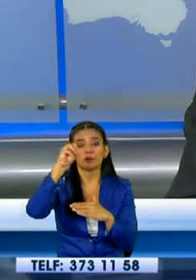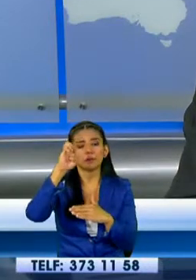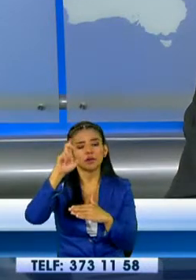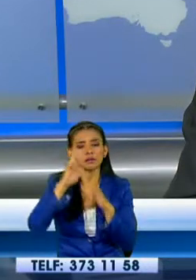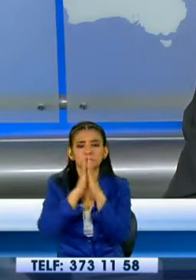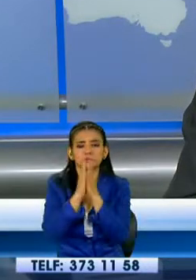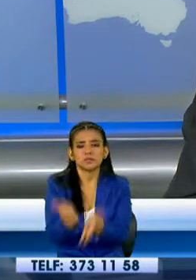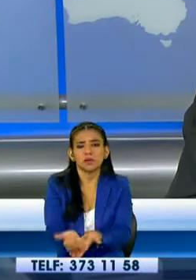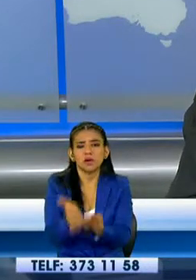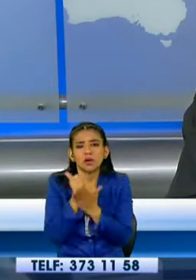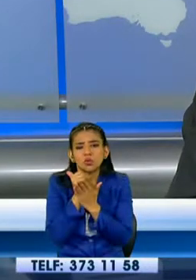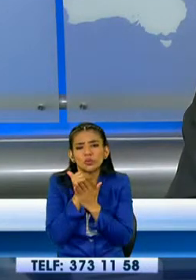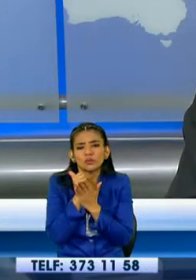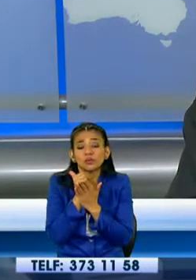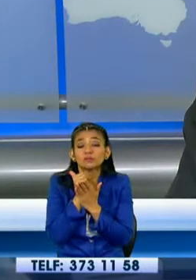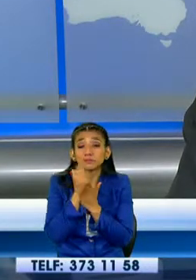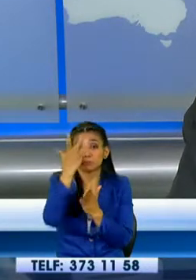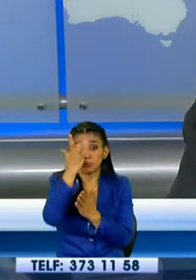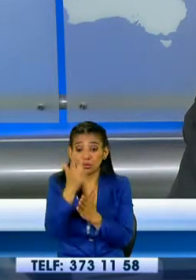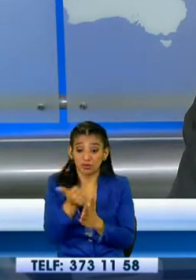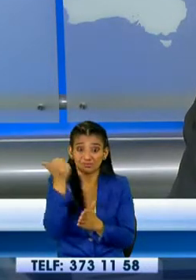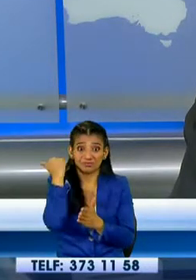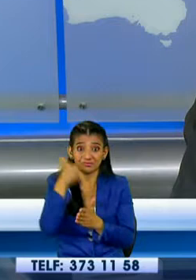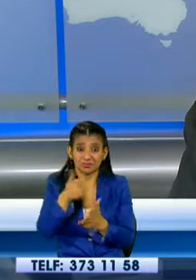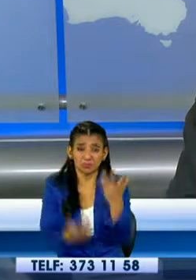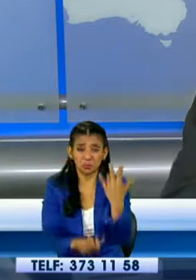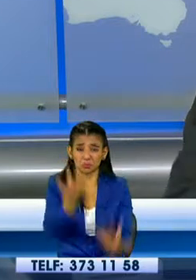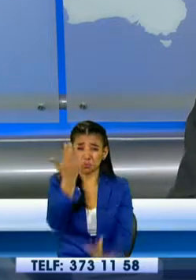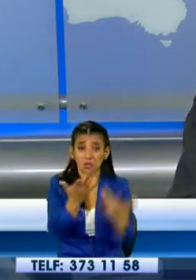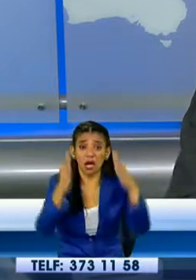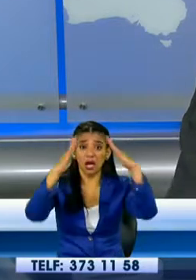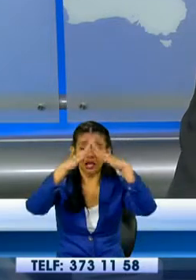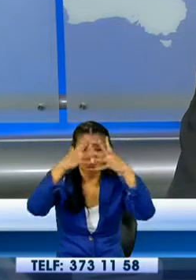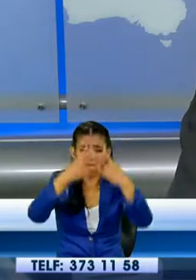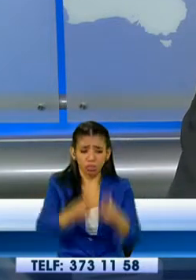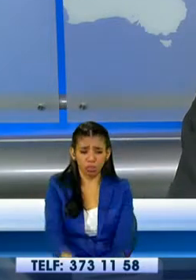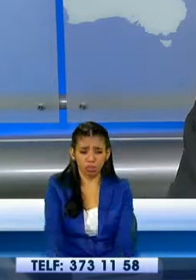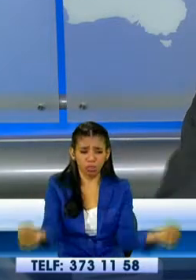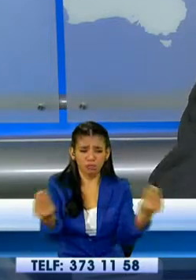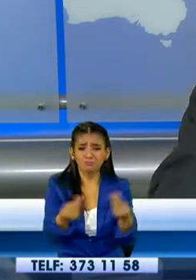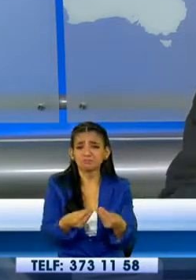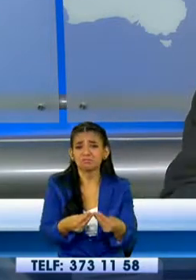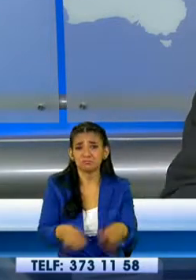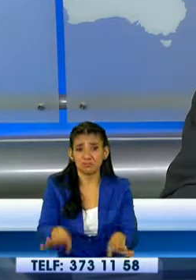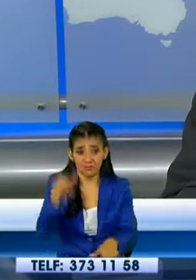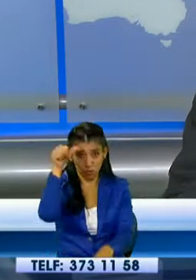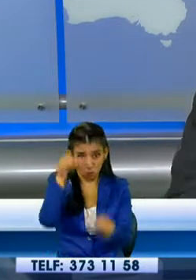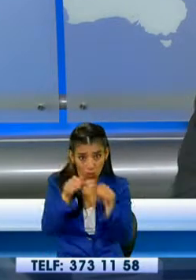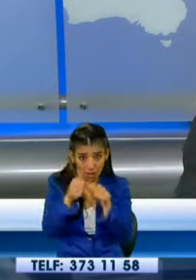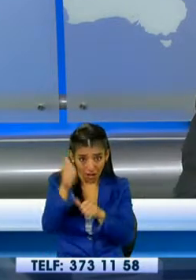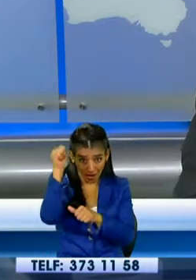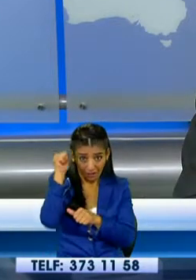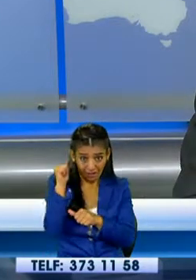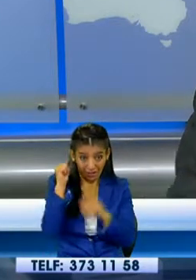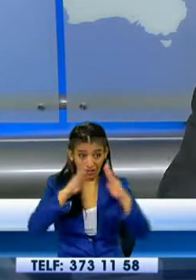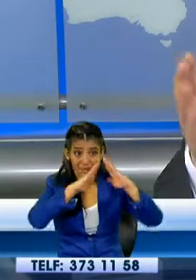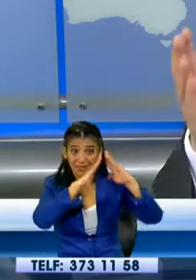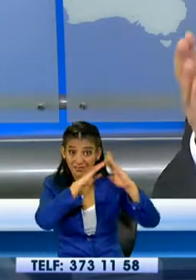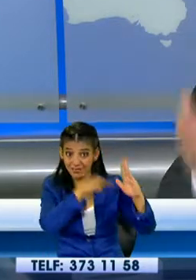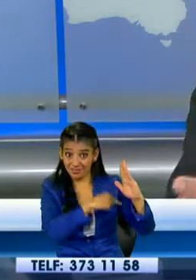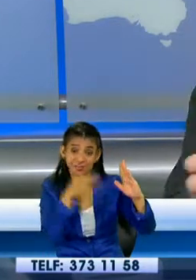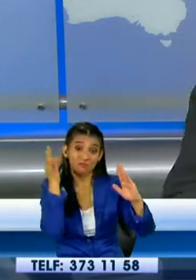ayuda solidaria, pues tras el incendio todos sus bienes quedaron convertidos en escombros. ¿Se acuerdan el día de ayer? Sacamos la